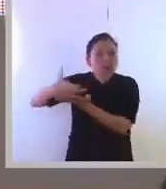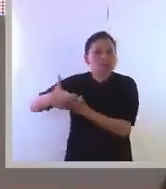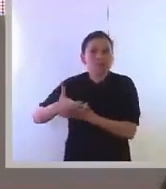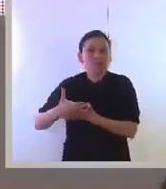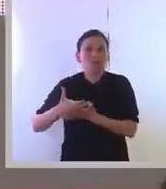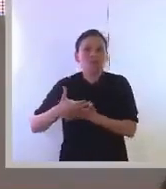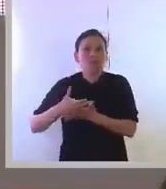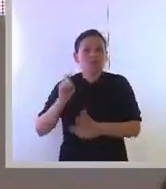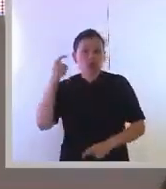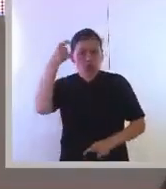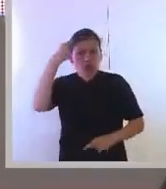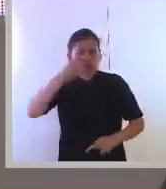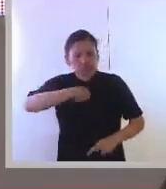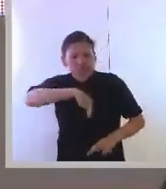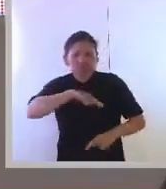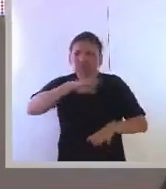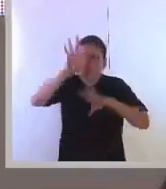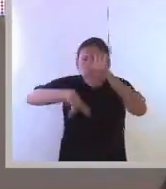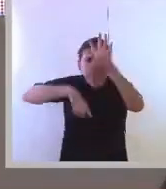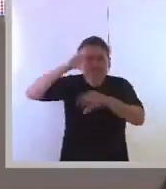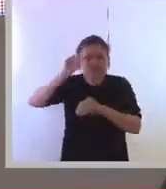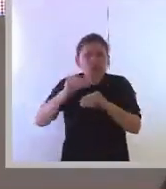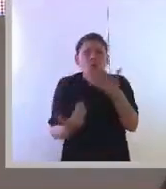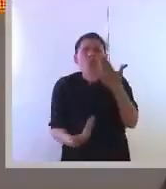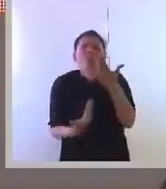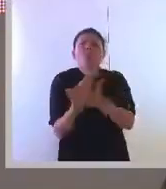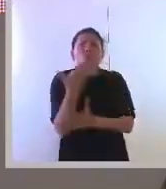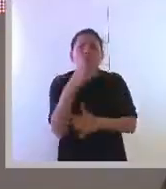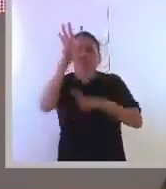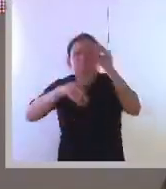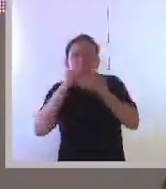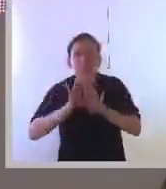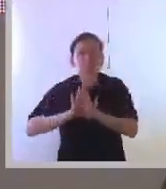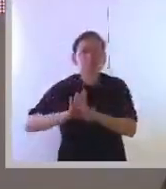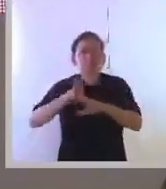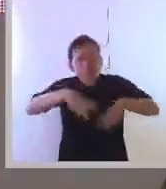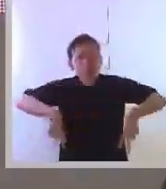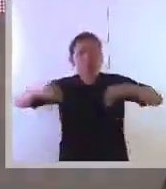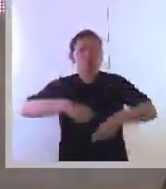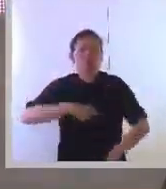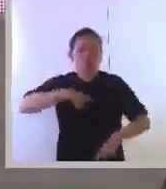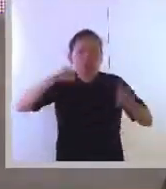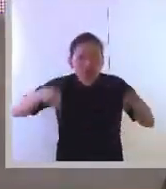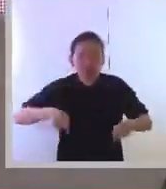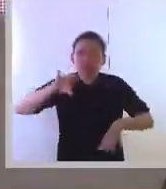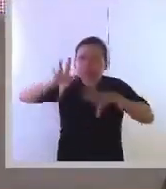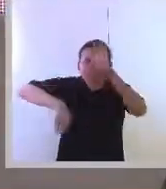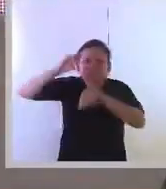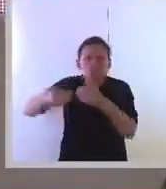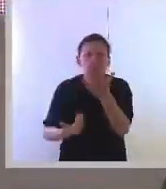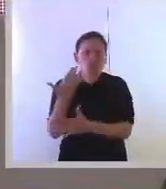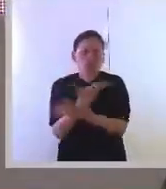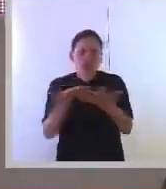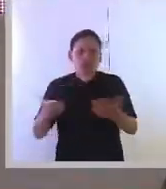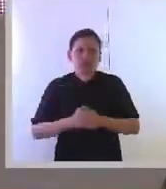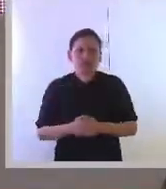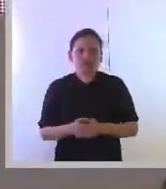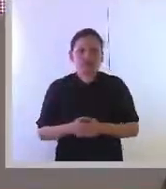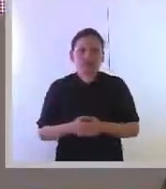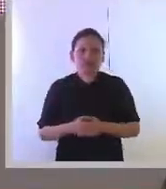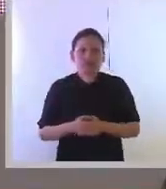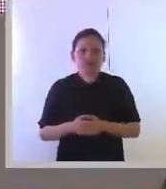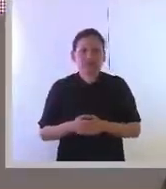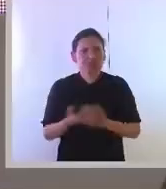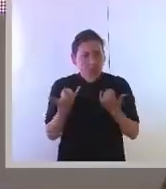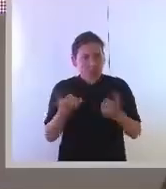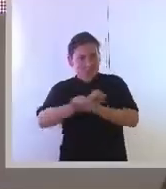desde el gobierno tenemos que aprender nuevas formas, desde la sociedad civil también tenemos que aprender nuevas formas.